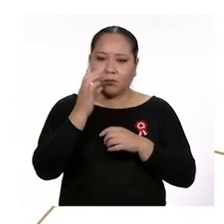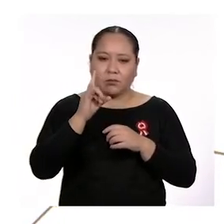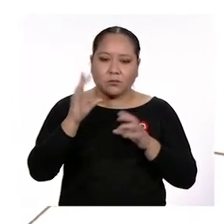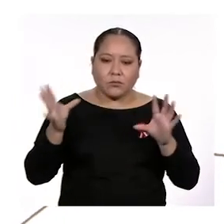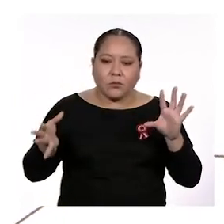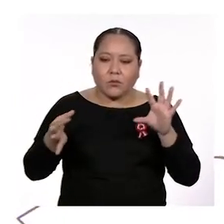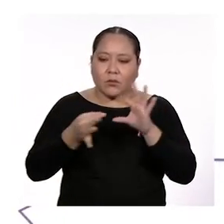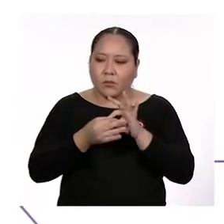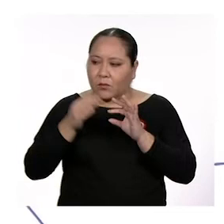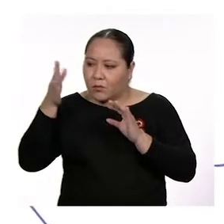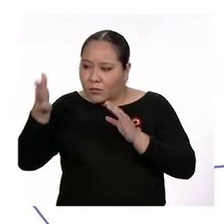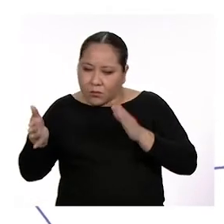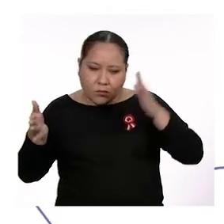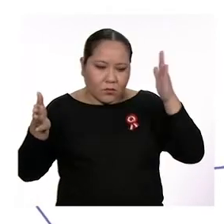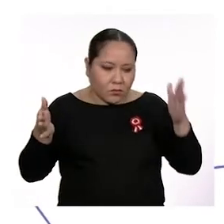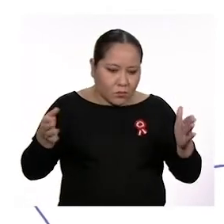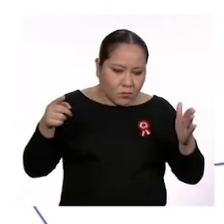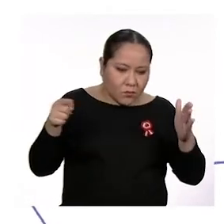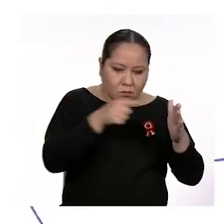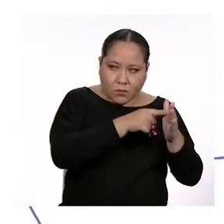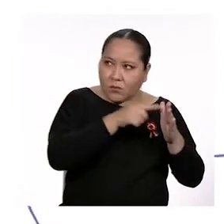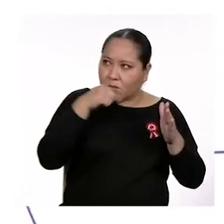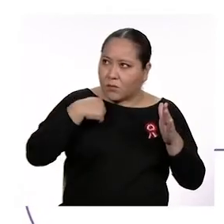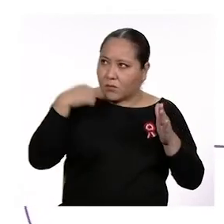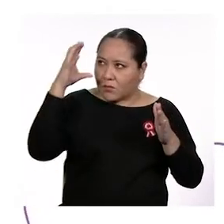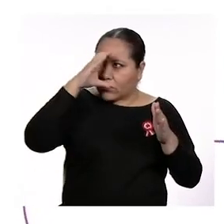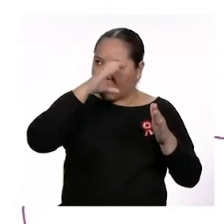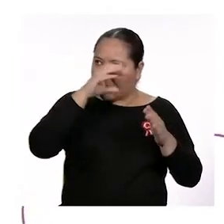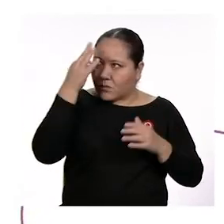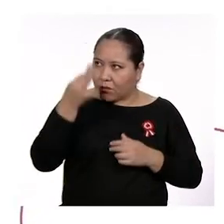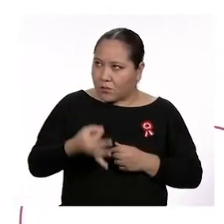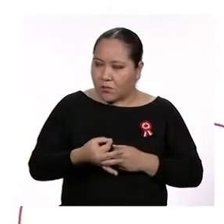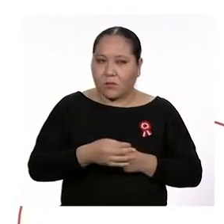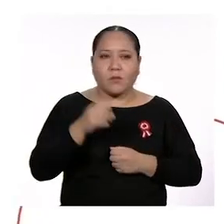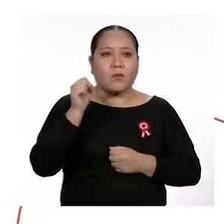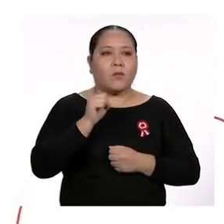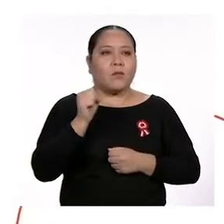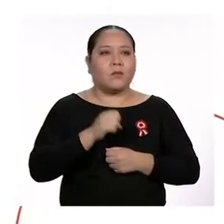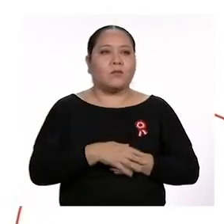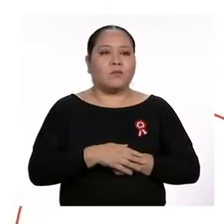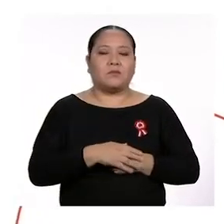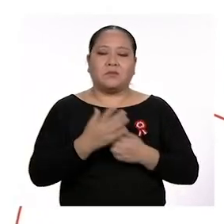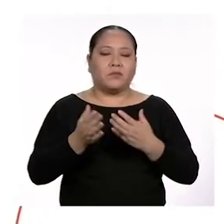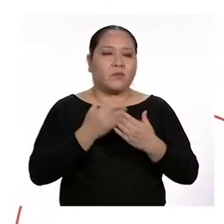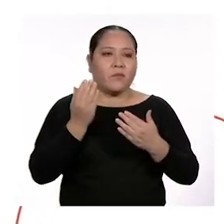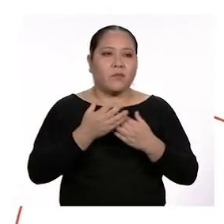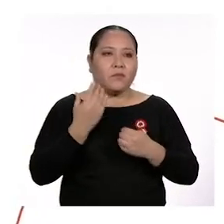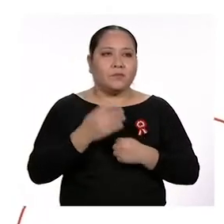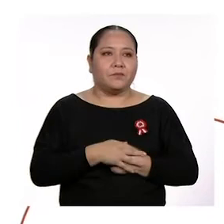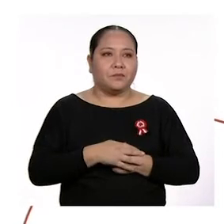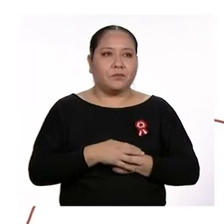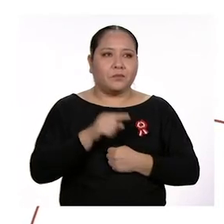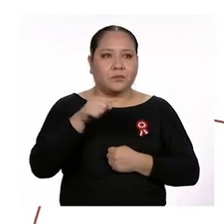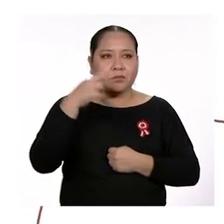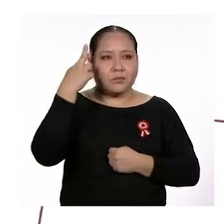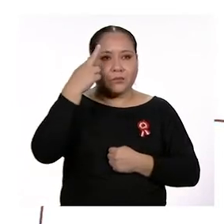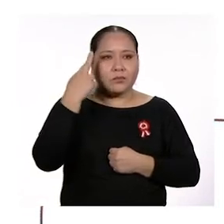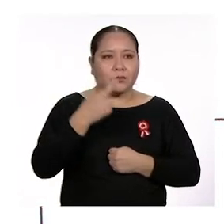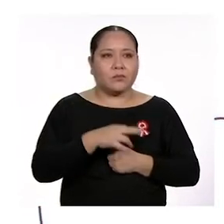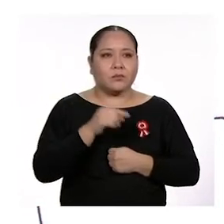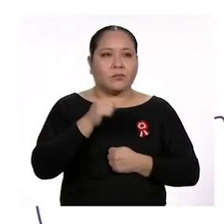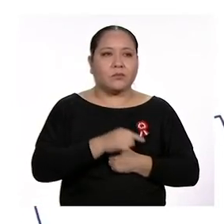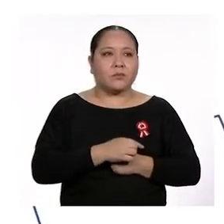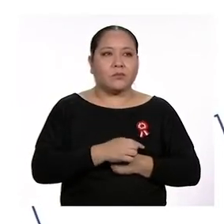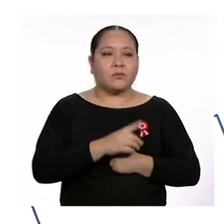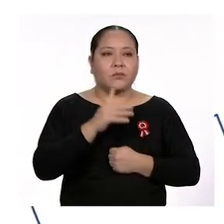extremos y esos serán los valores que busco, ¿correcto? Así es muy sencillo. Por eso, en el caso